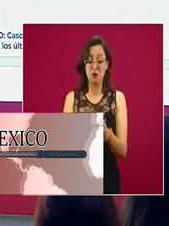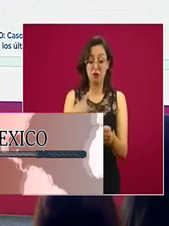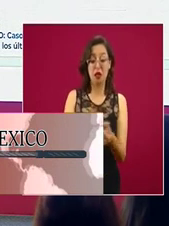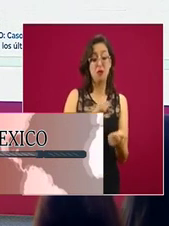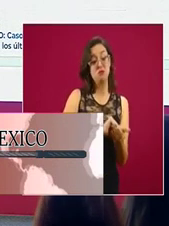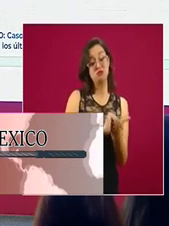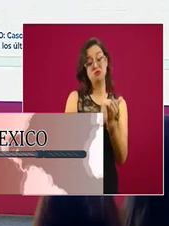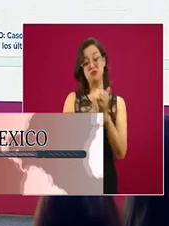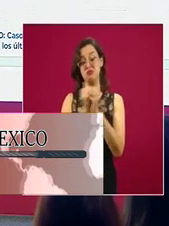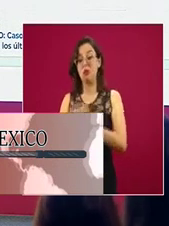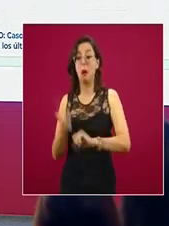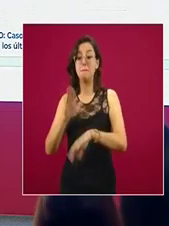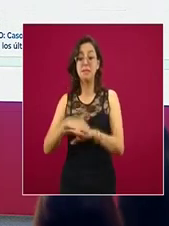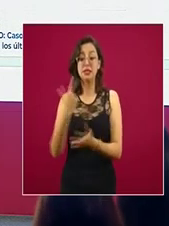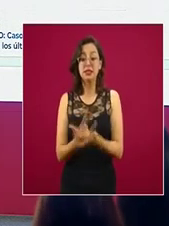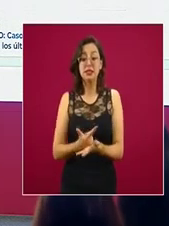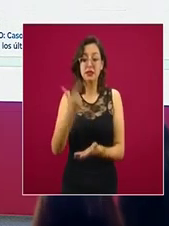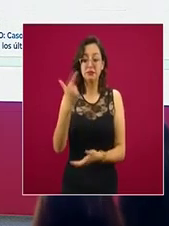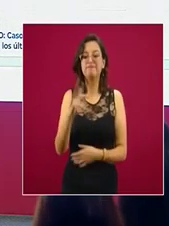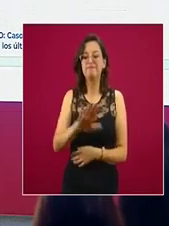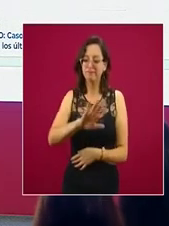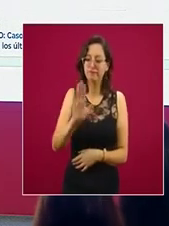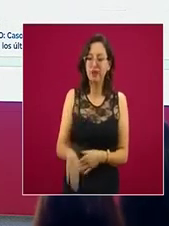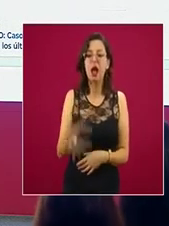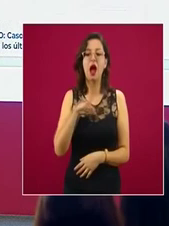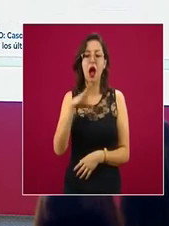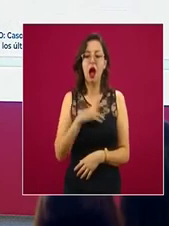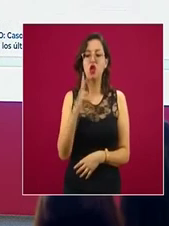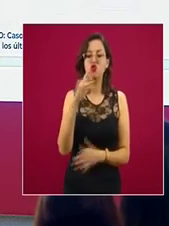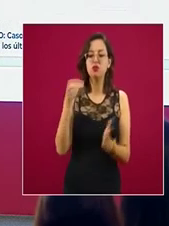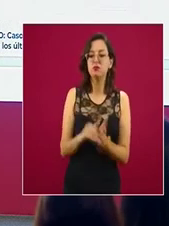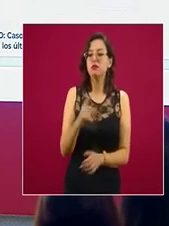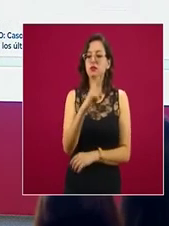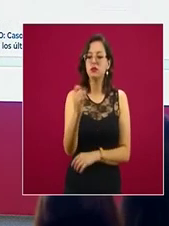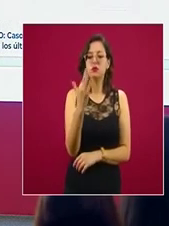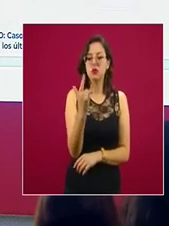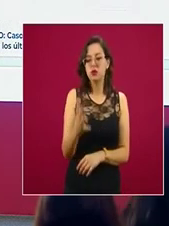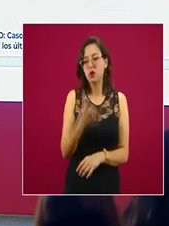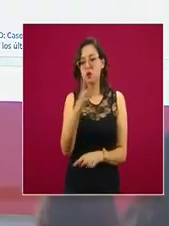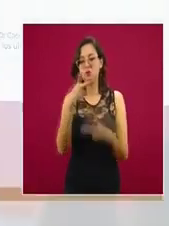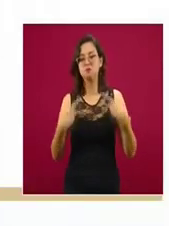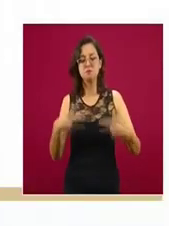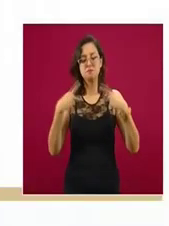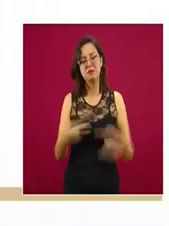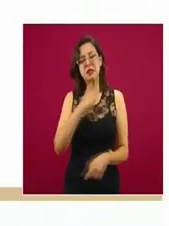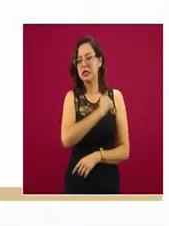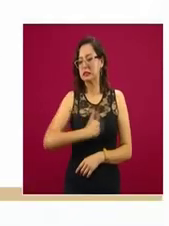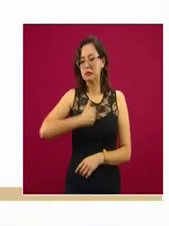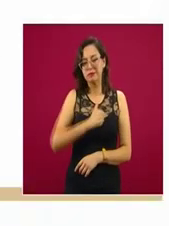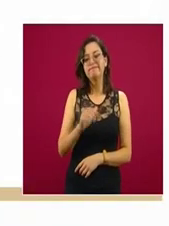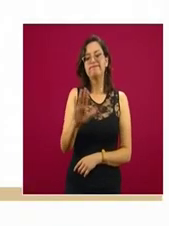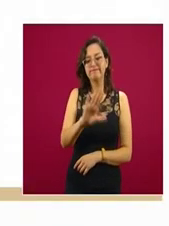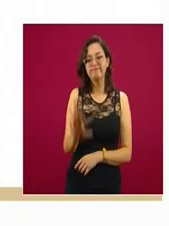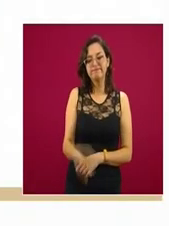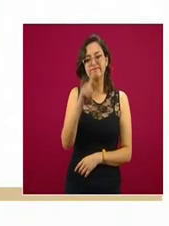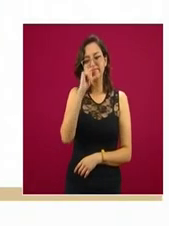grave que cause la muerte y tenemos 2.154 personas que desafortunadamente han perdido la vida por la enfermedad